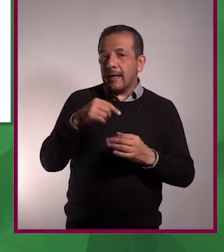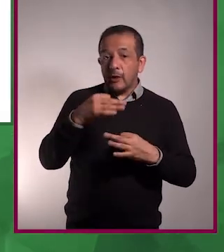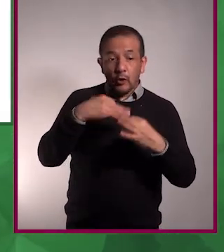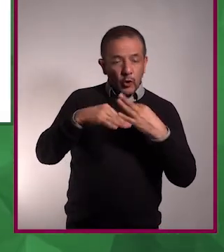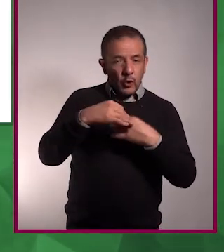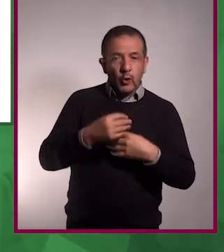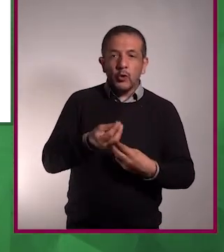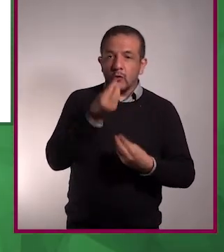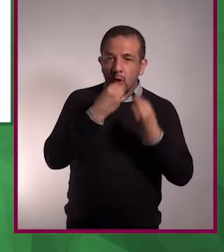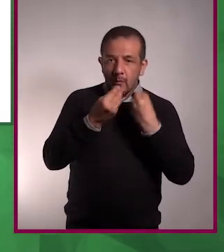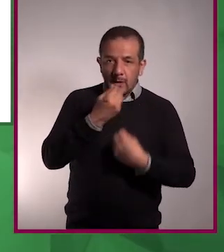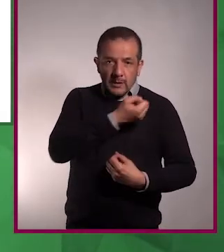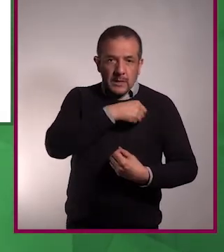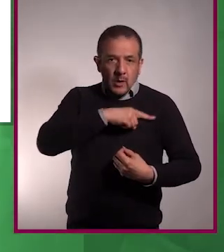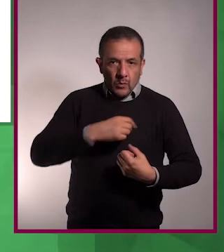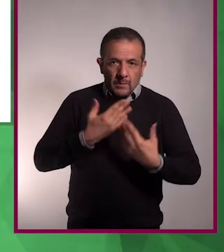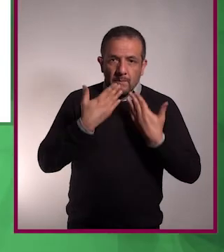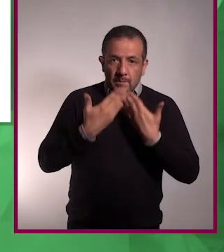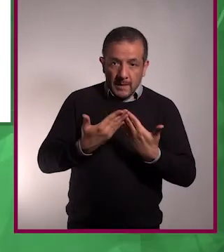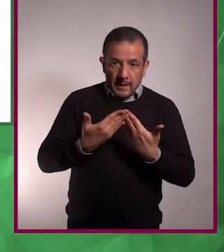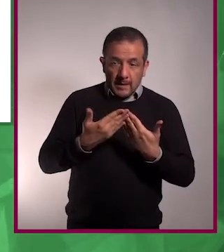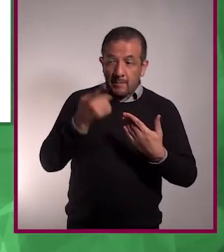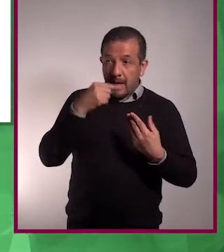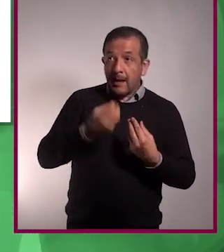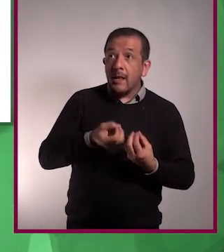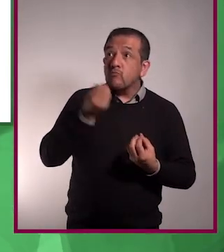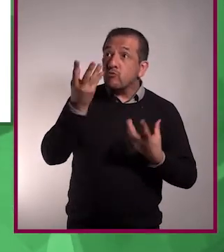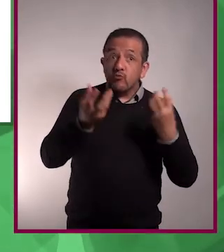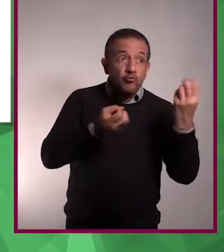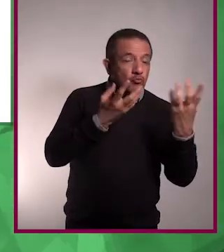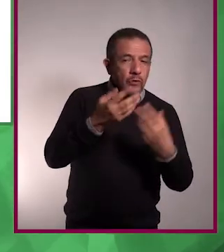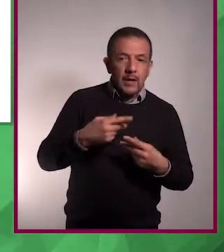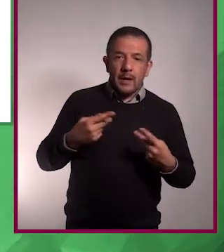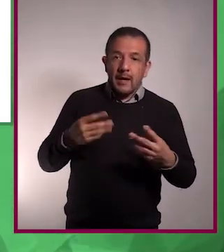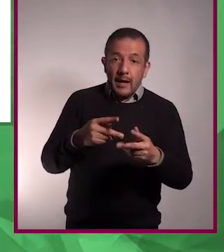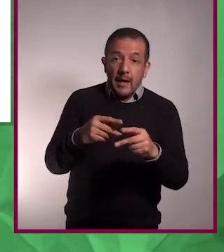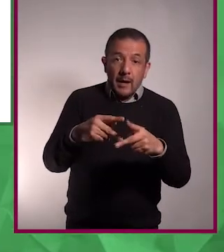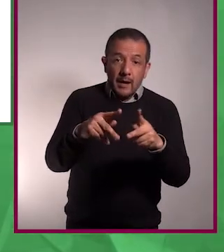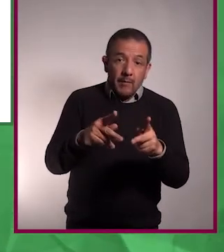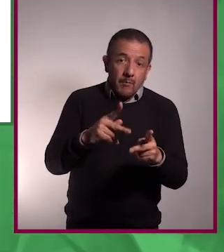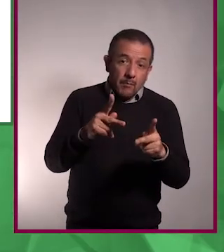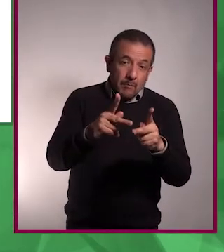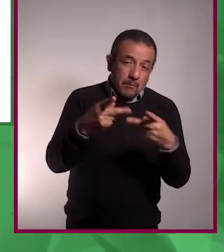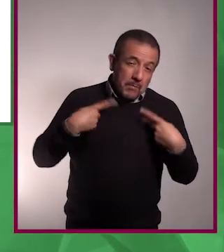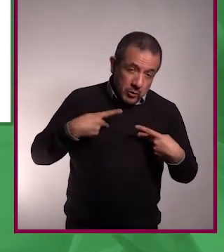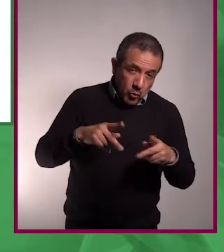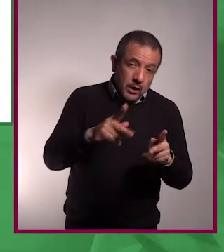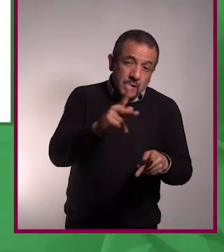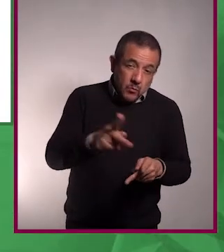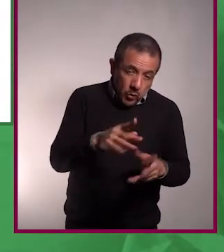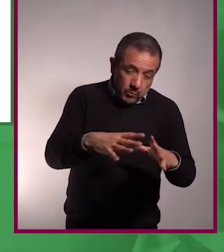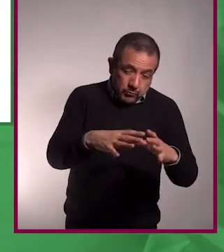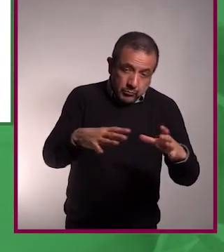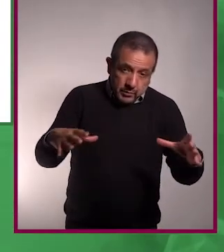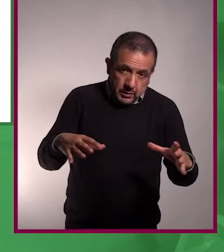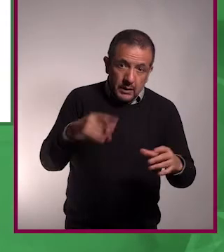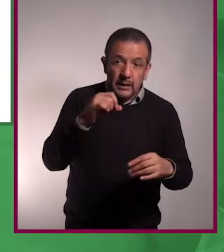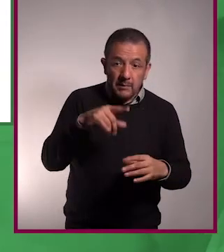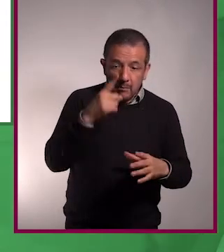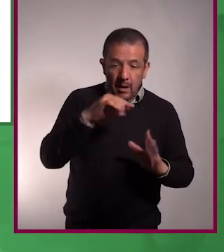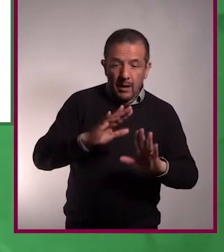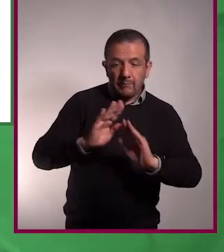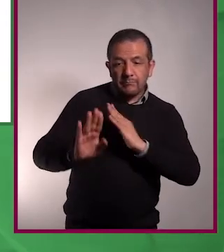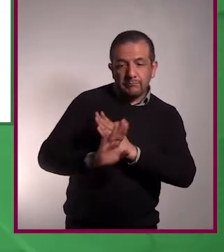Especialmente para proveer una alimentación más sana, a una población creciente, y también para reducir su